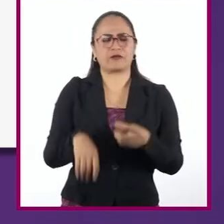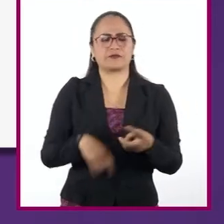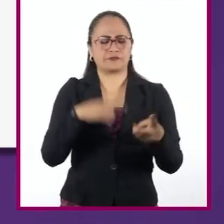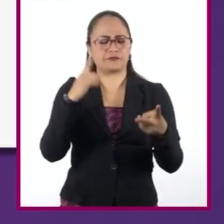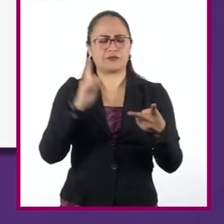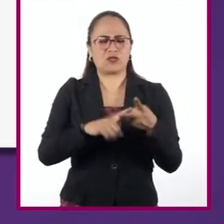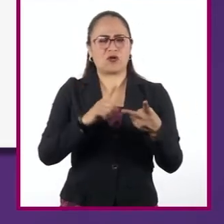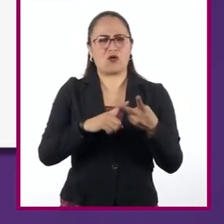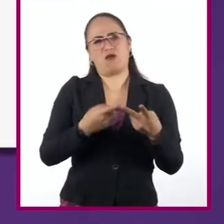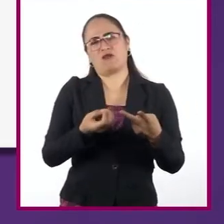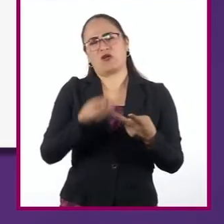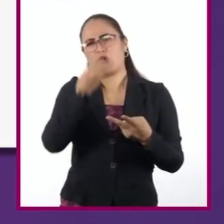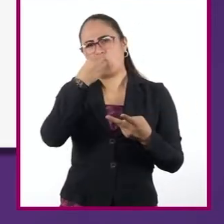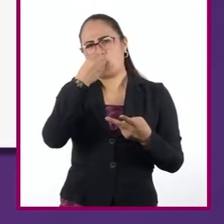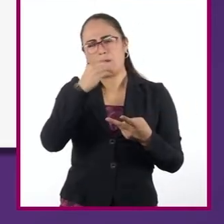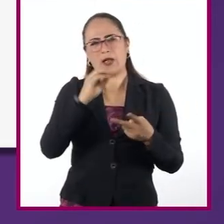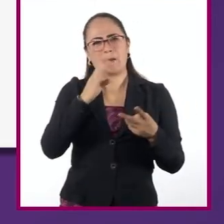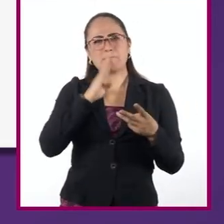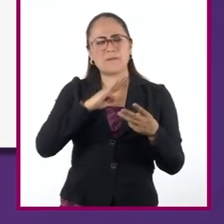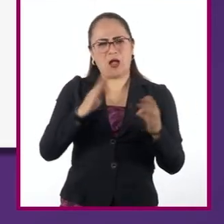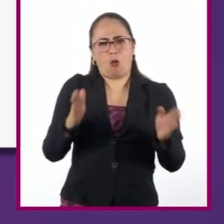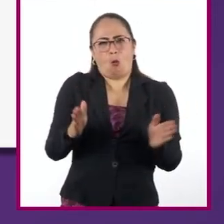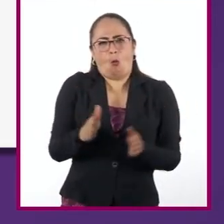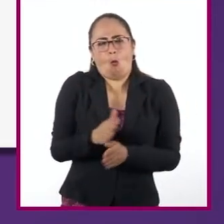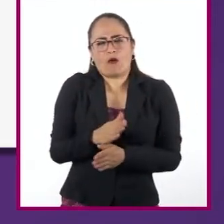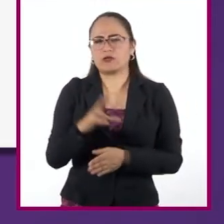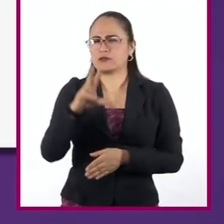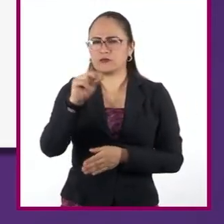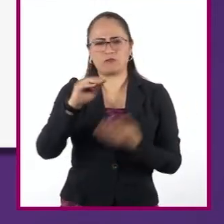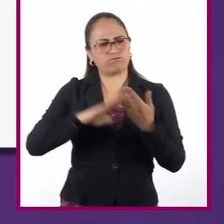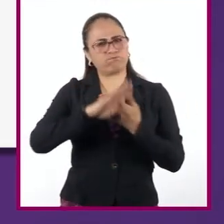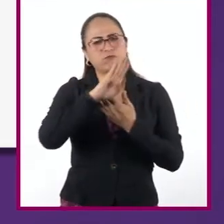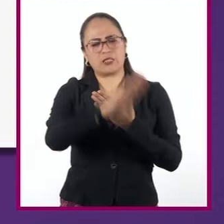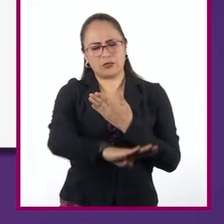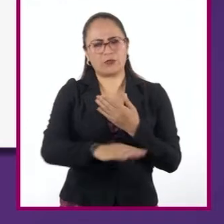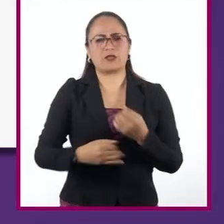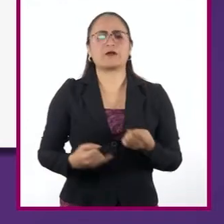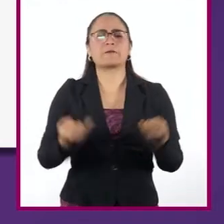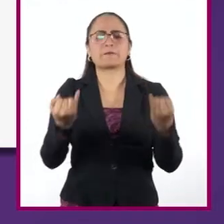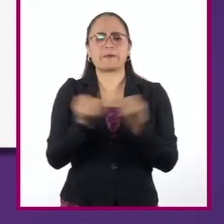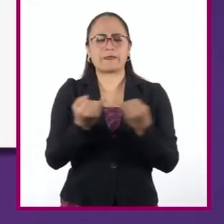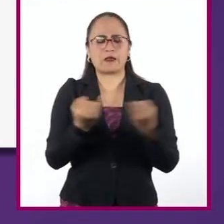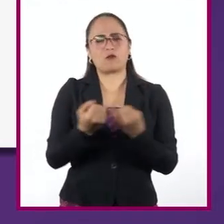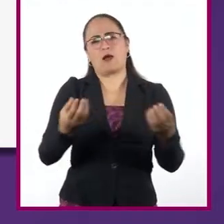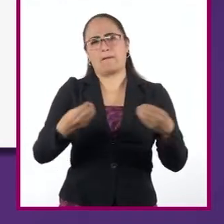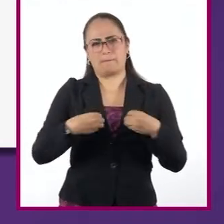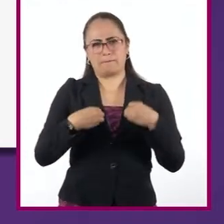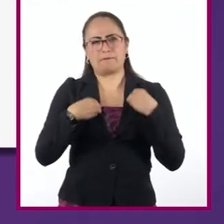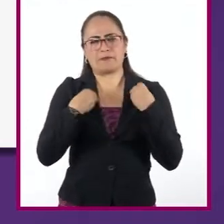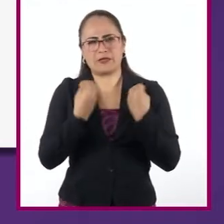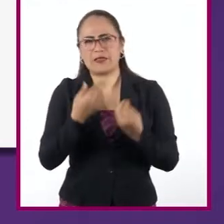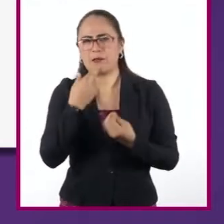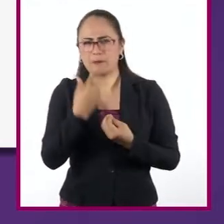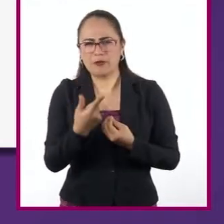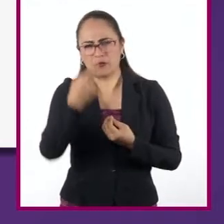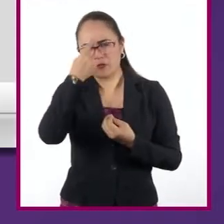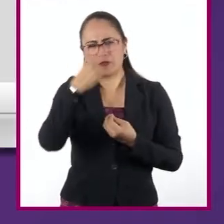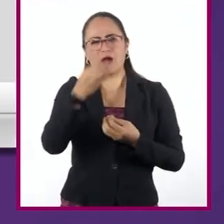eliminar la mala nutrición y mejorar los medios de vida vinculados a la seguridad